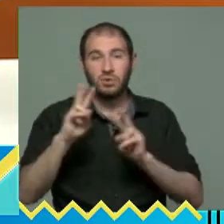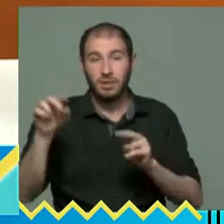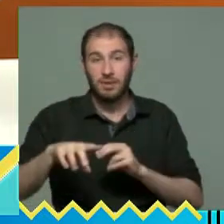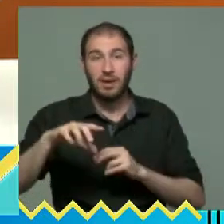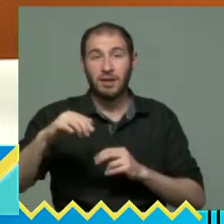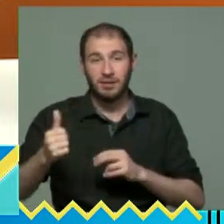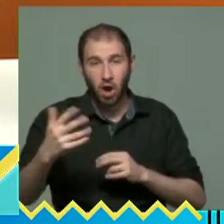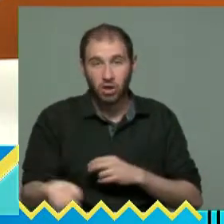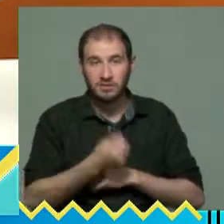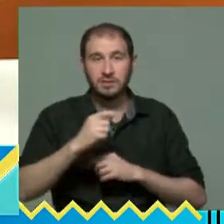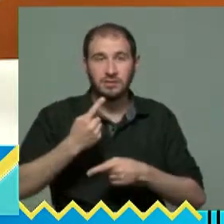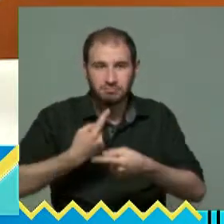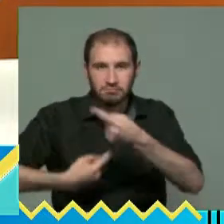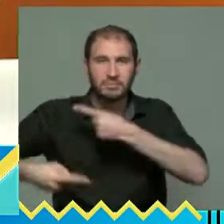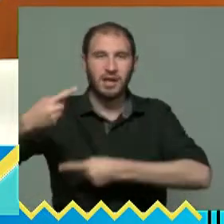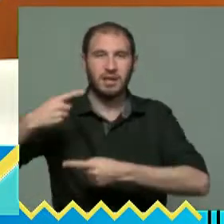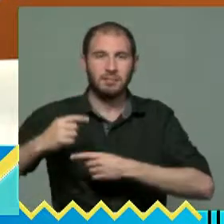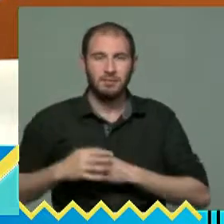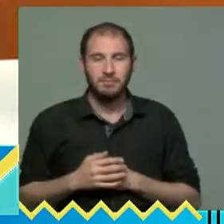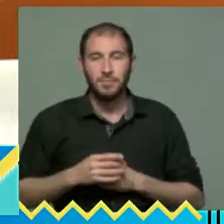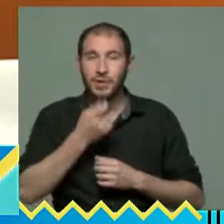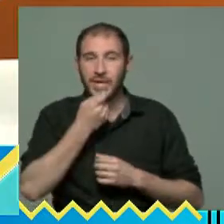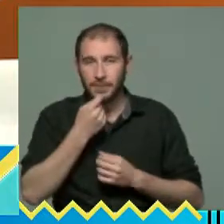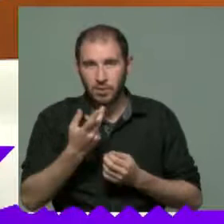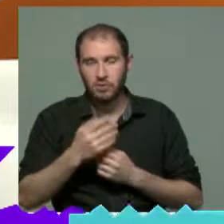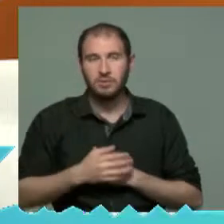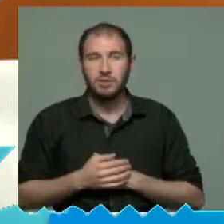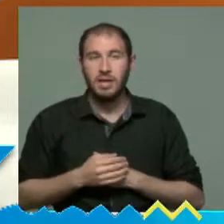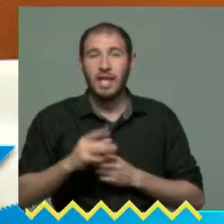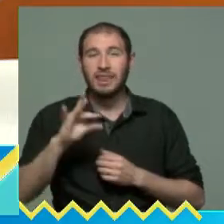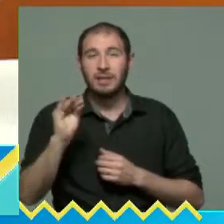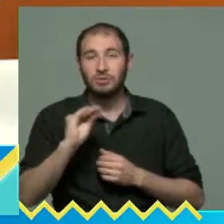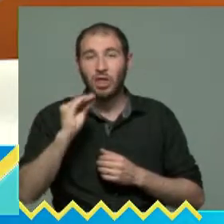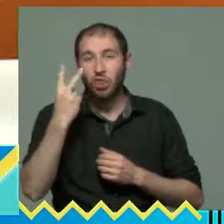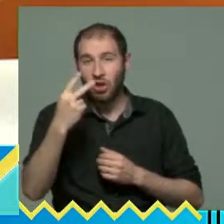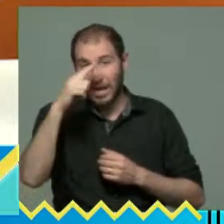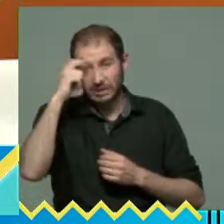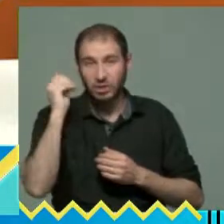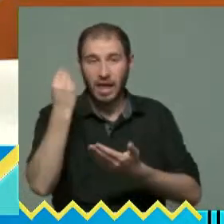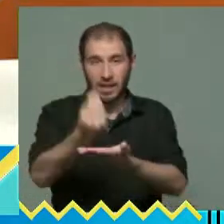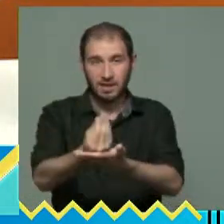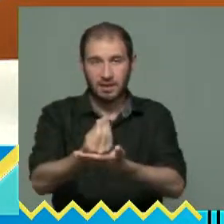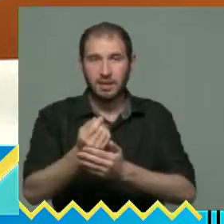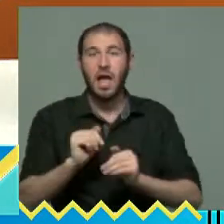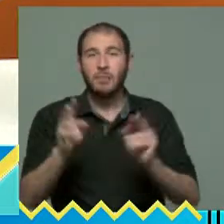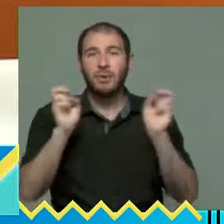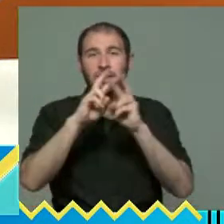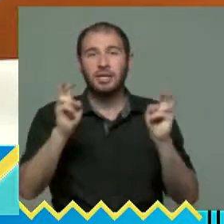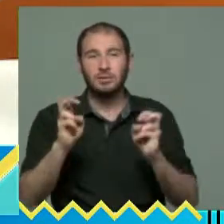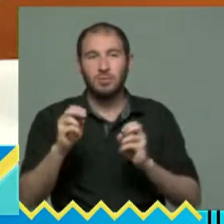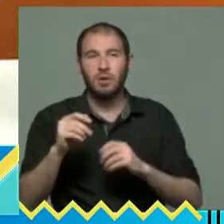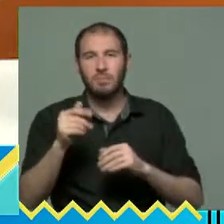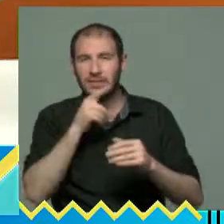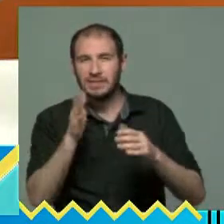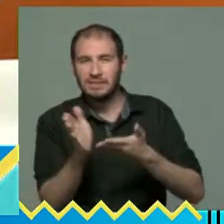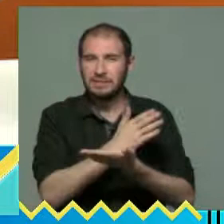hubiera logrado revertir de alguna manera. Por ejemplo, si hubiera colocado 2 legisladores nacionales, podría haber sido un título más